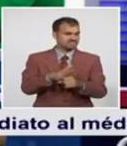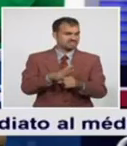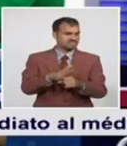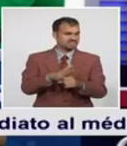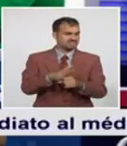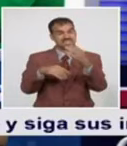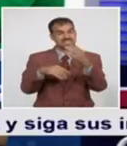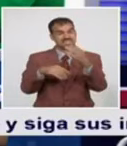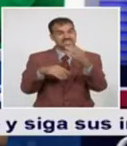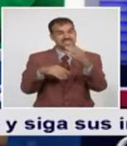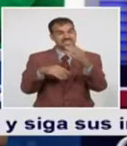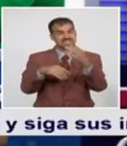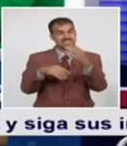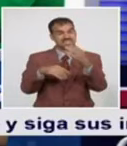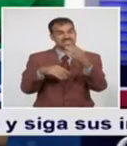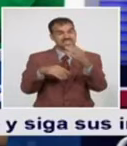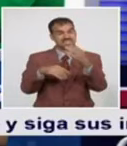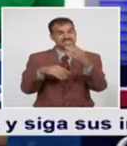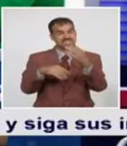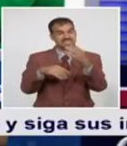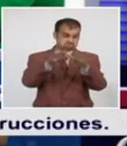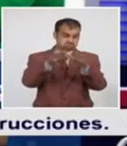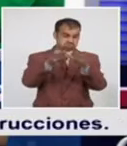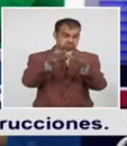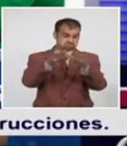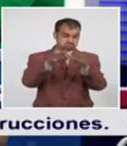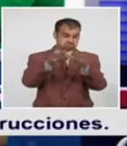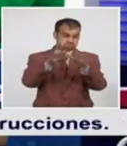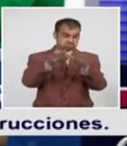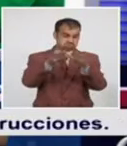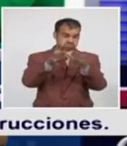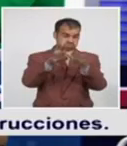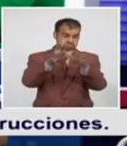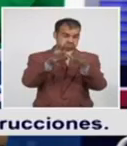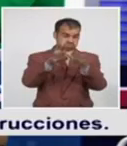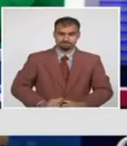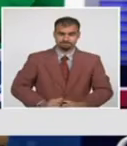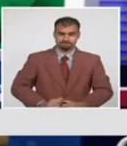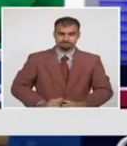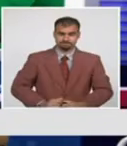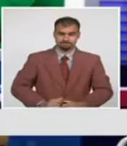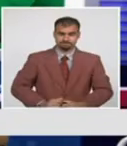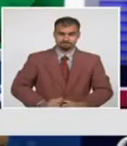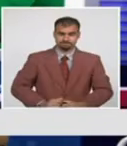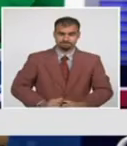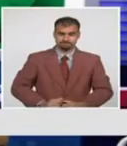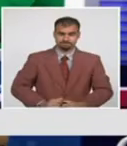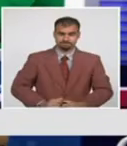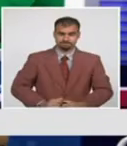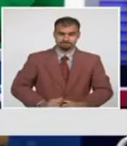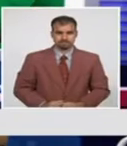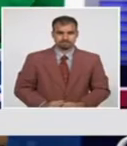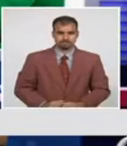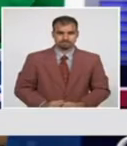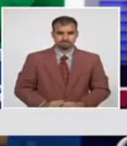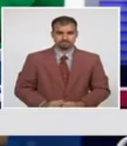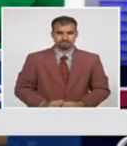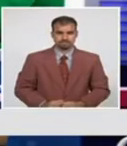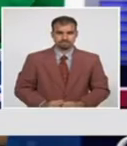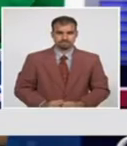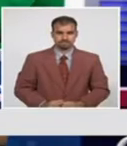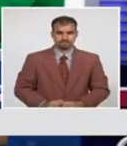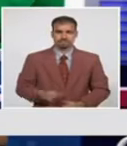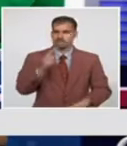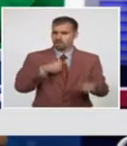y complicación en nuestro país como consecuencia de la COVID-19. Primero tenemos que lamentar el fallecimiento de